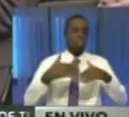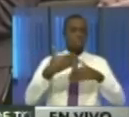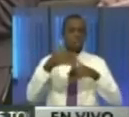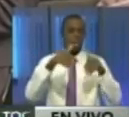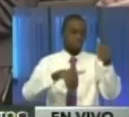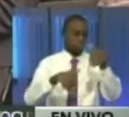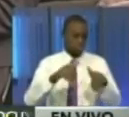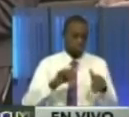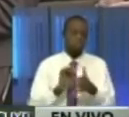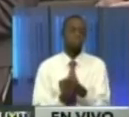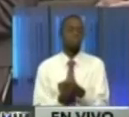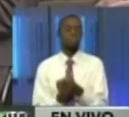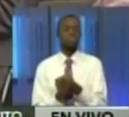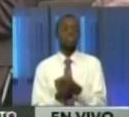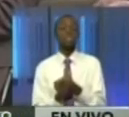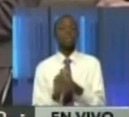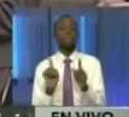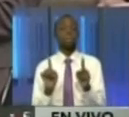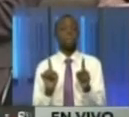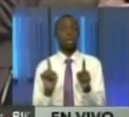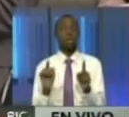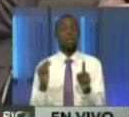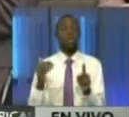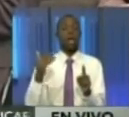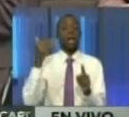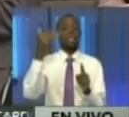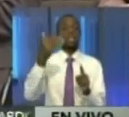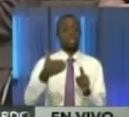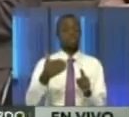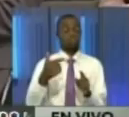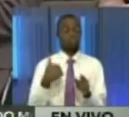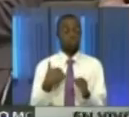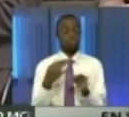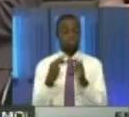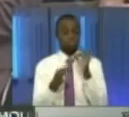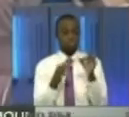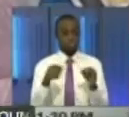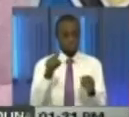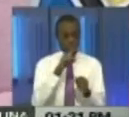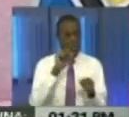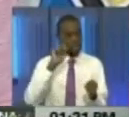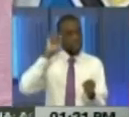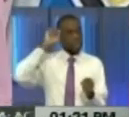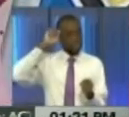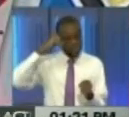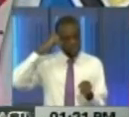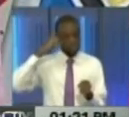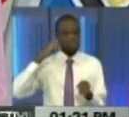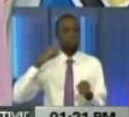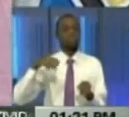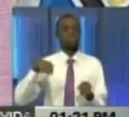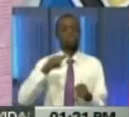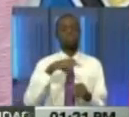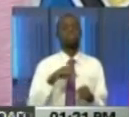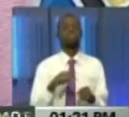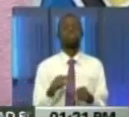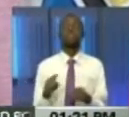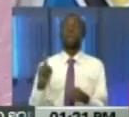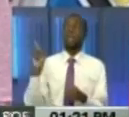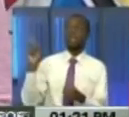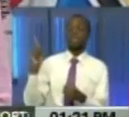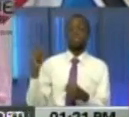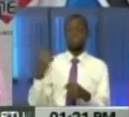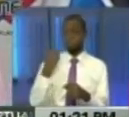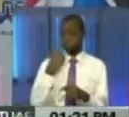Pero, y aquí vienen las cosas que yo quiero que recordemos y que lo tengamos en cuenta. Uno,